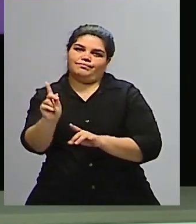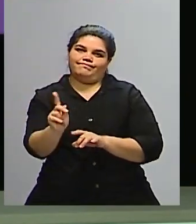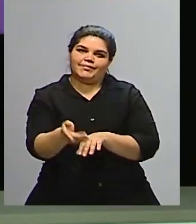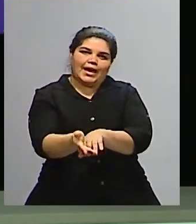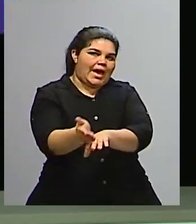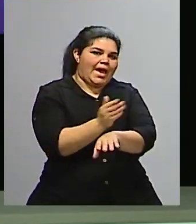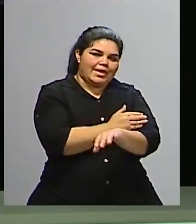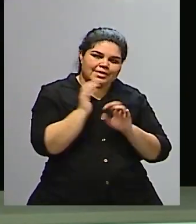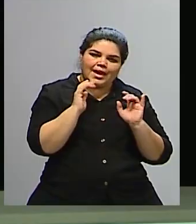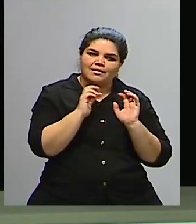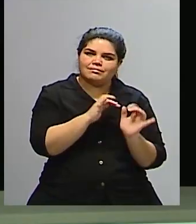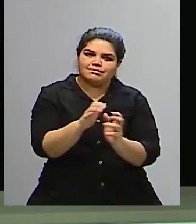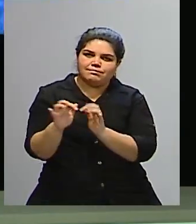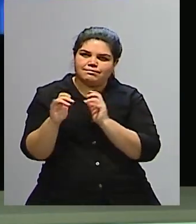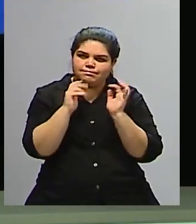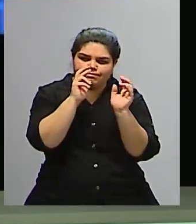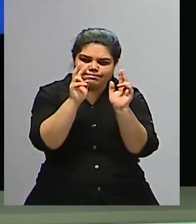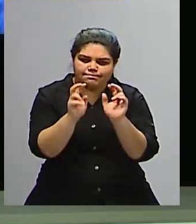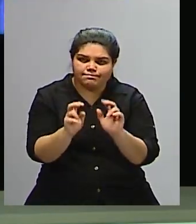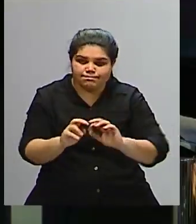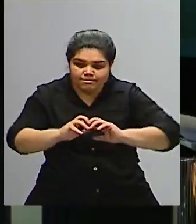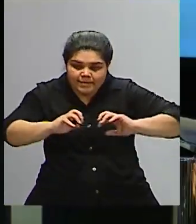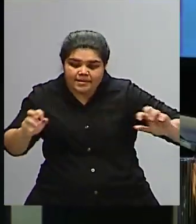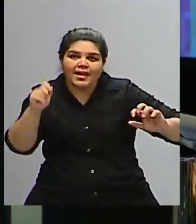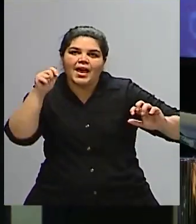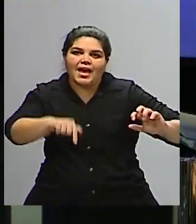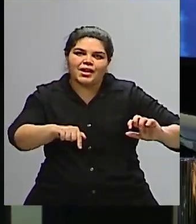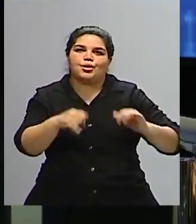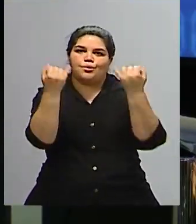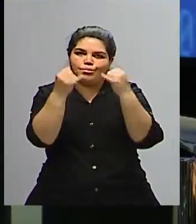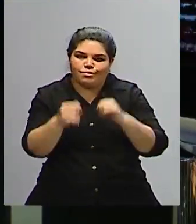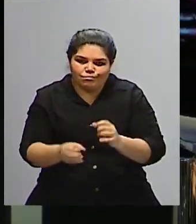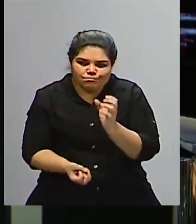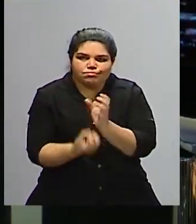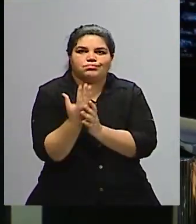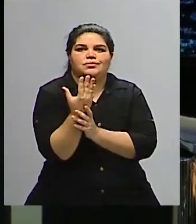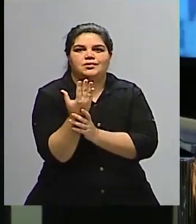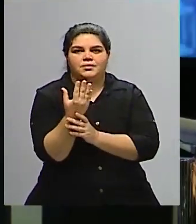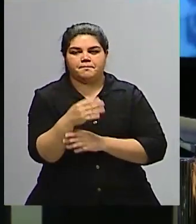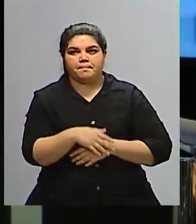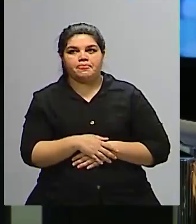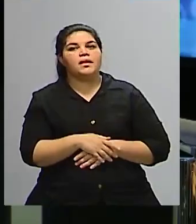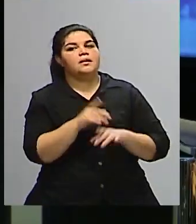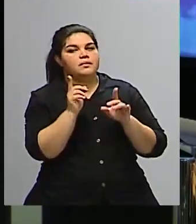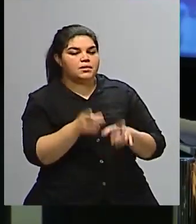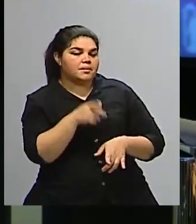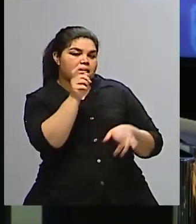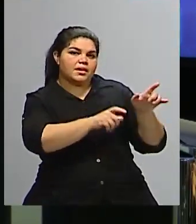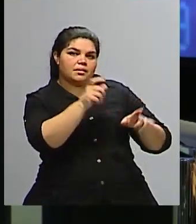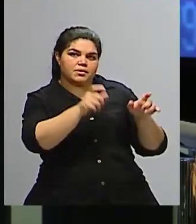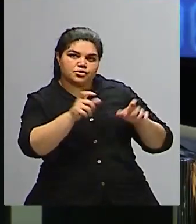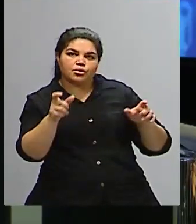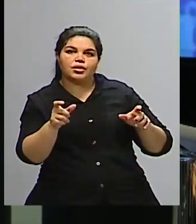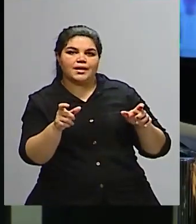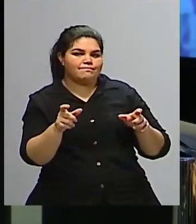propio, responsable y eficiente. El origen del presupuesto son las necesidades El origen de las del personas, de los ciudadanos, bajándolo al